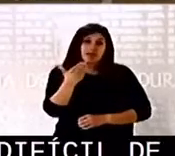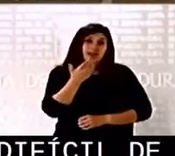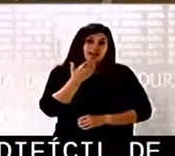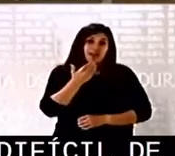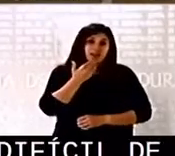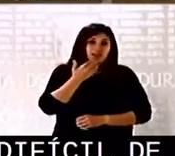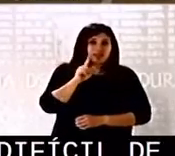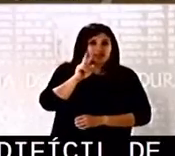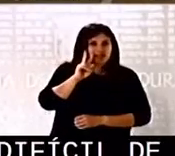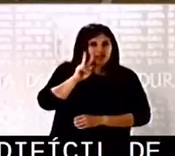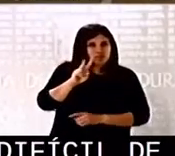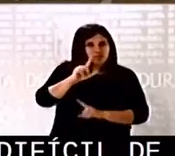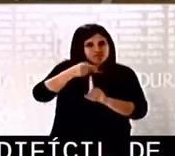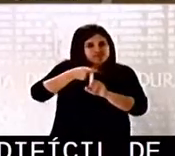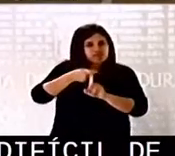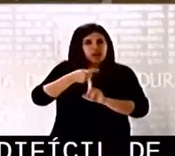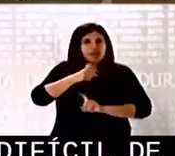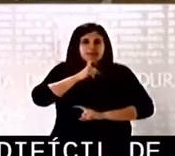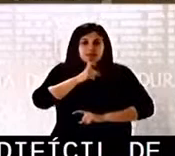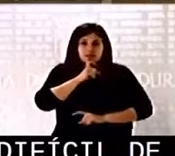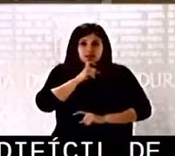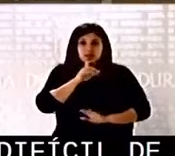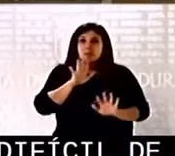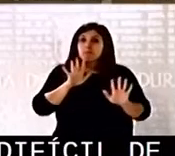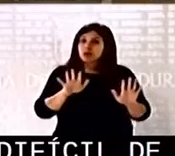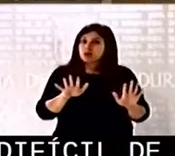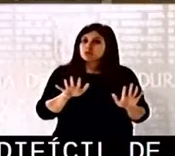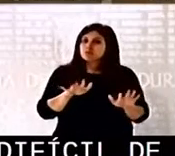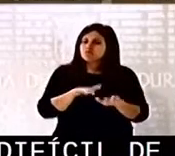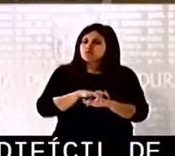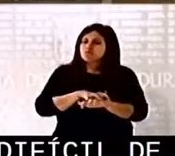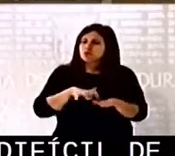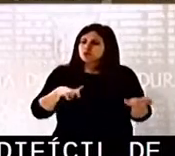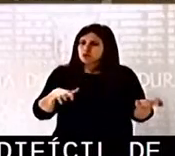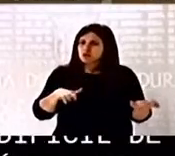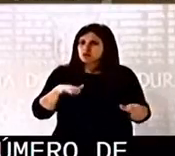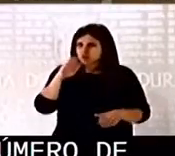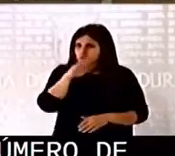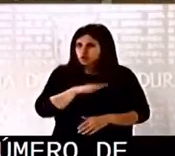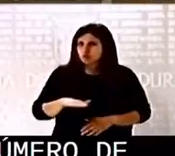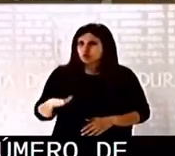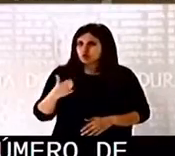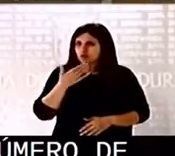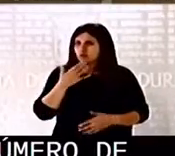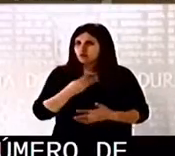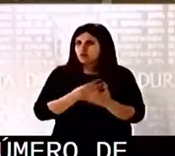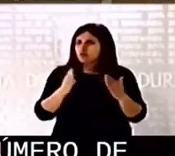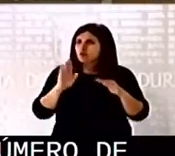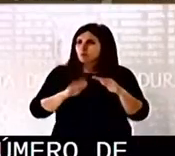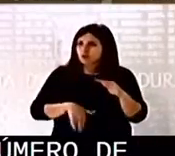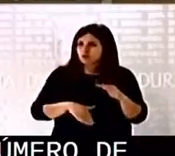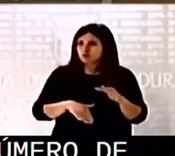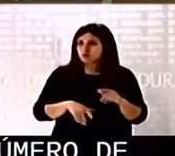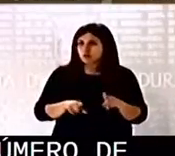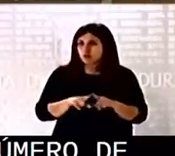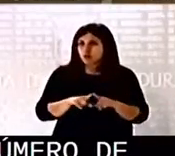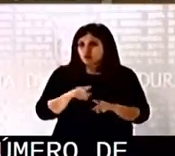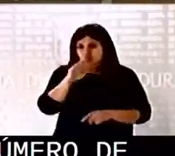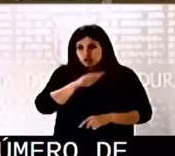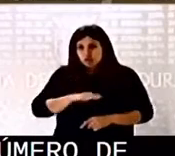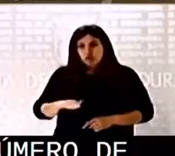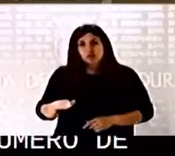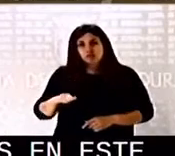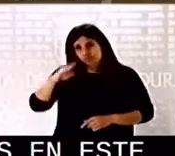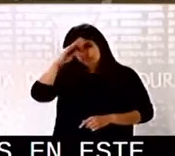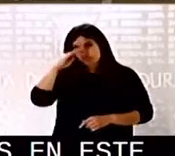pero que hay un importante número de menores, menores que no están acompañados en este momento,